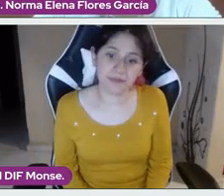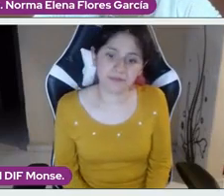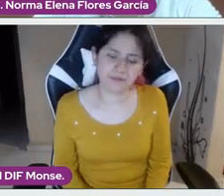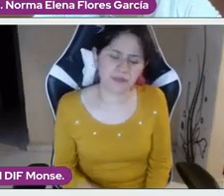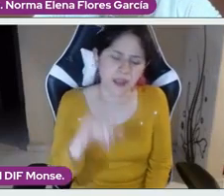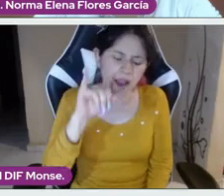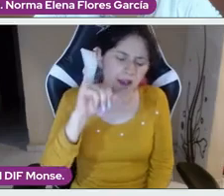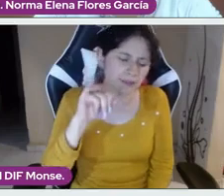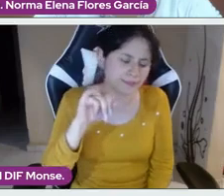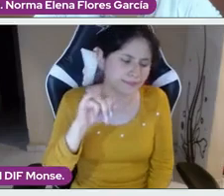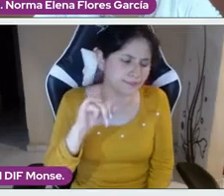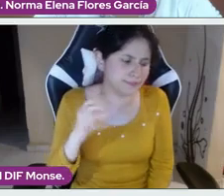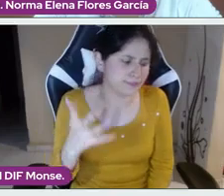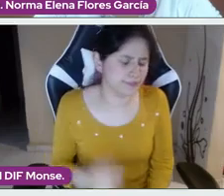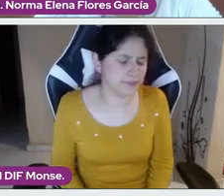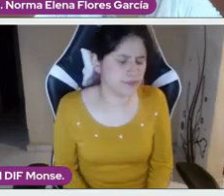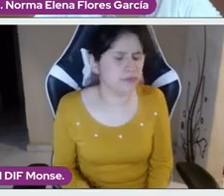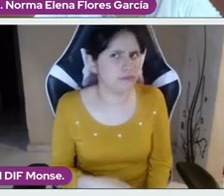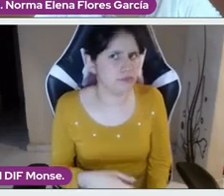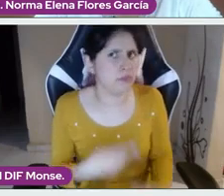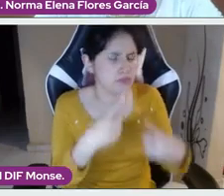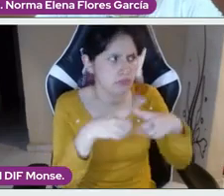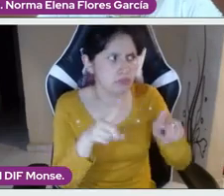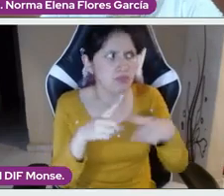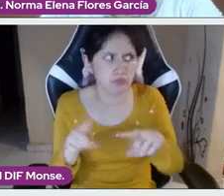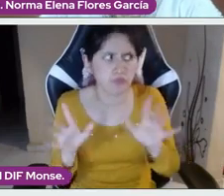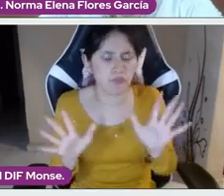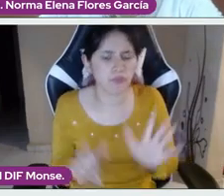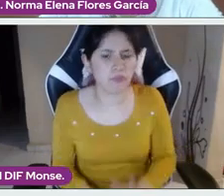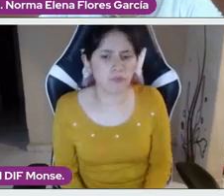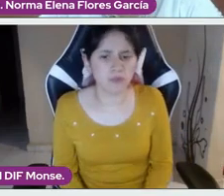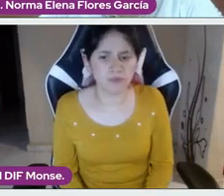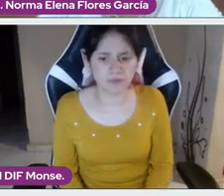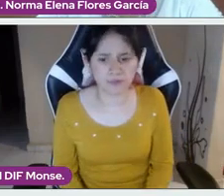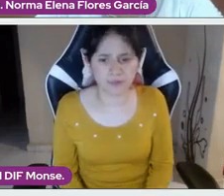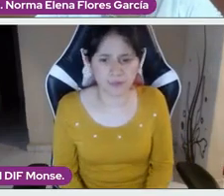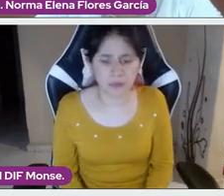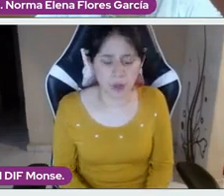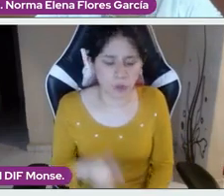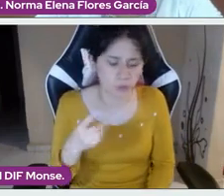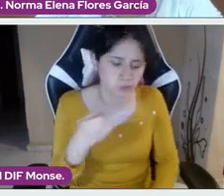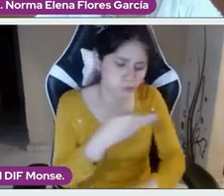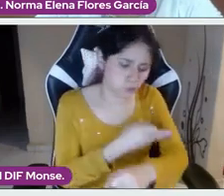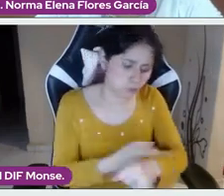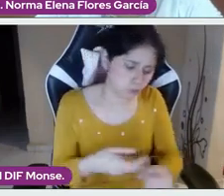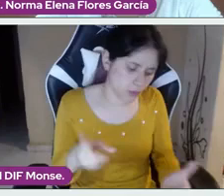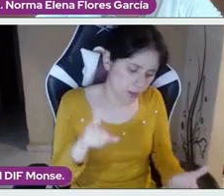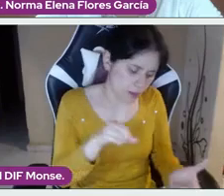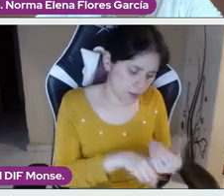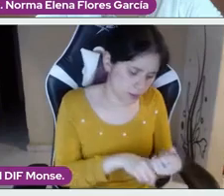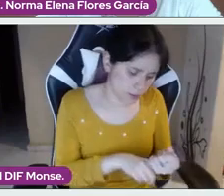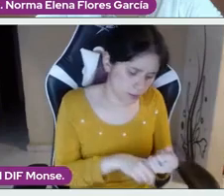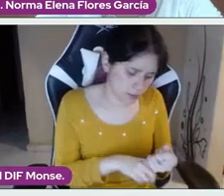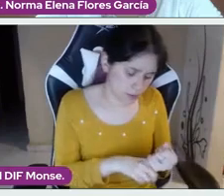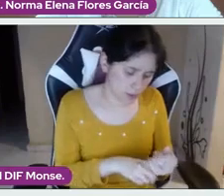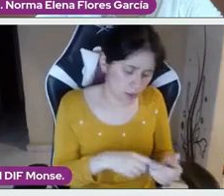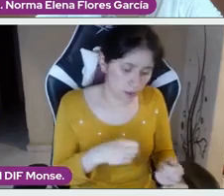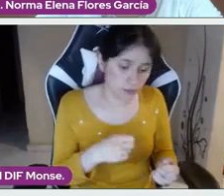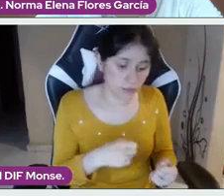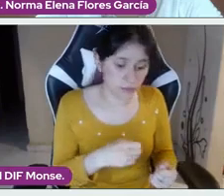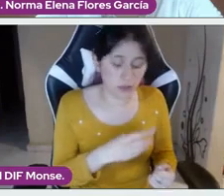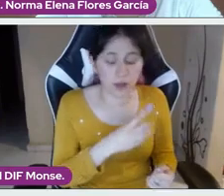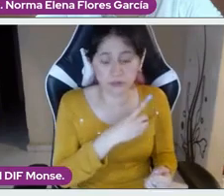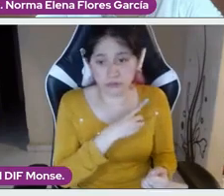Sí, sí hay una diferencia, porque cuando naces en una familia donde solamente está un progenitor,